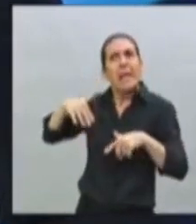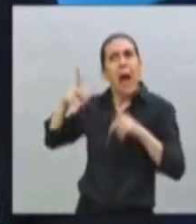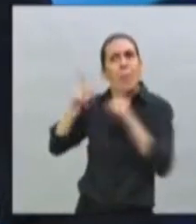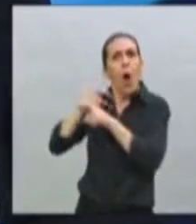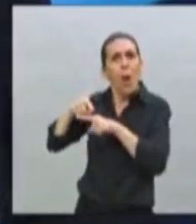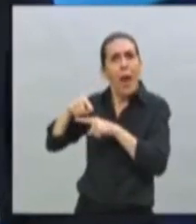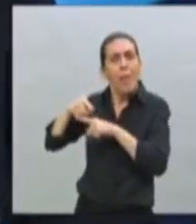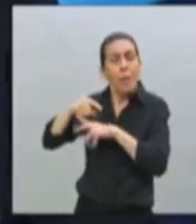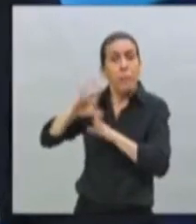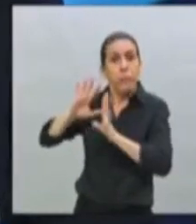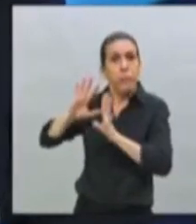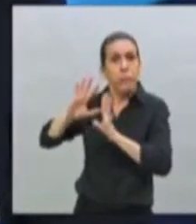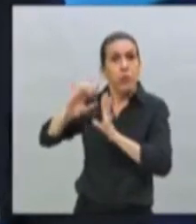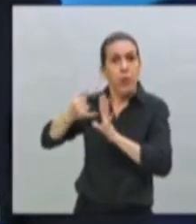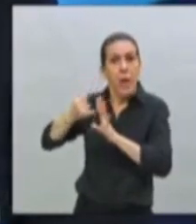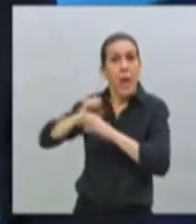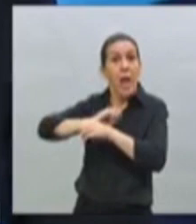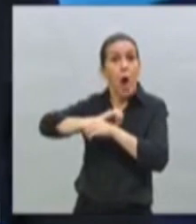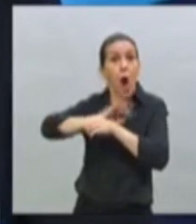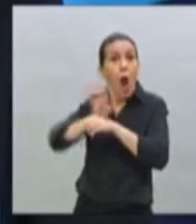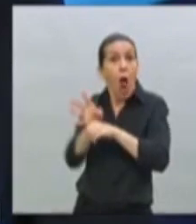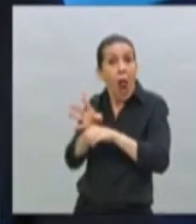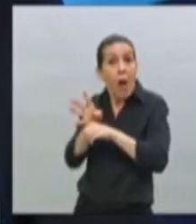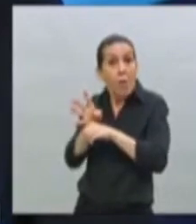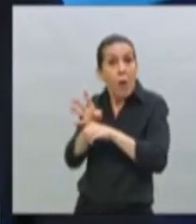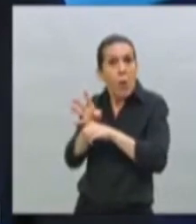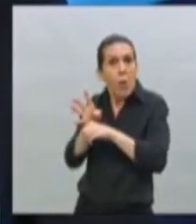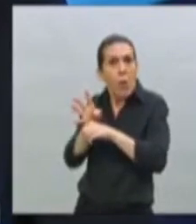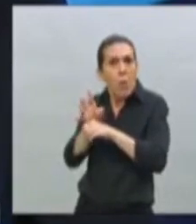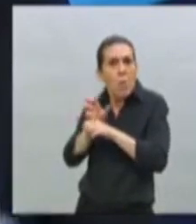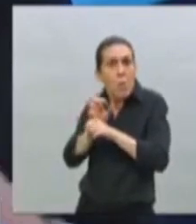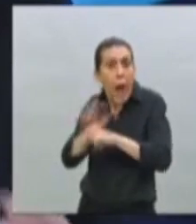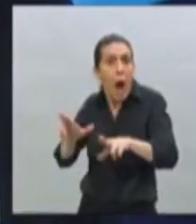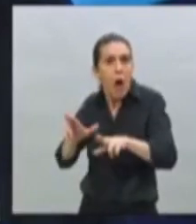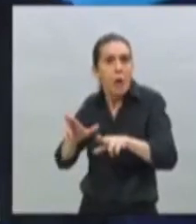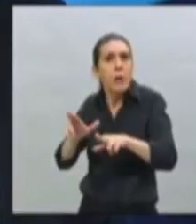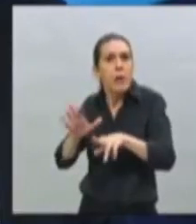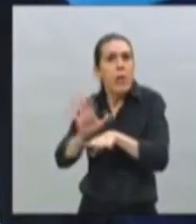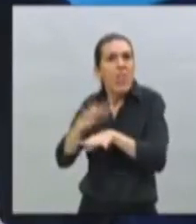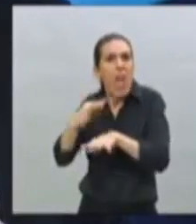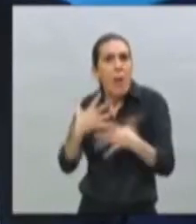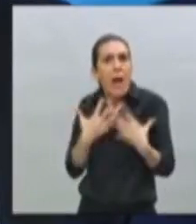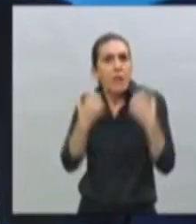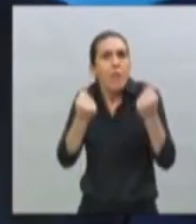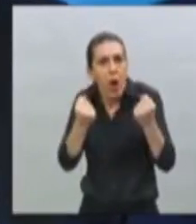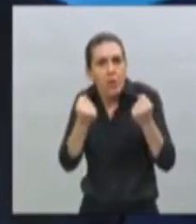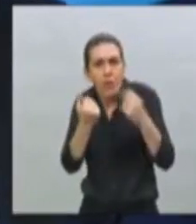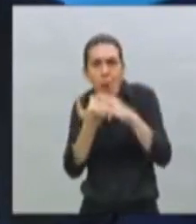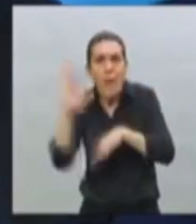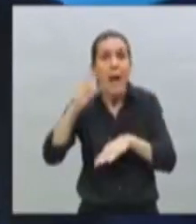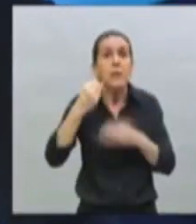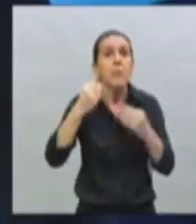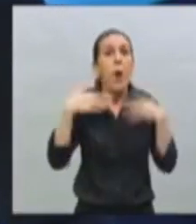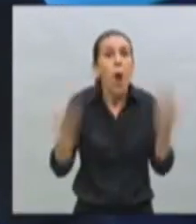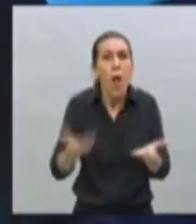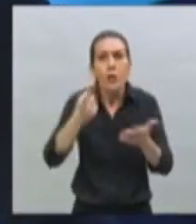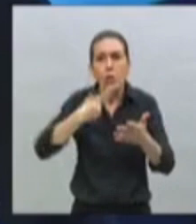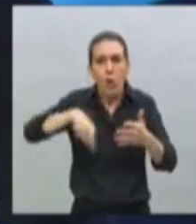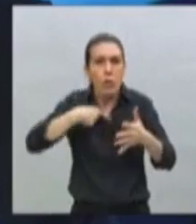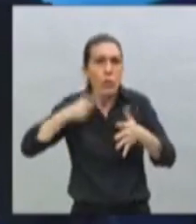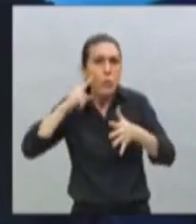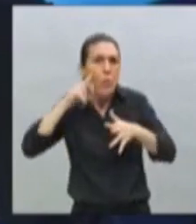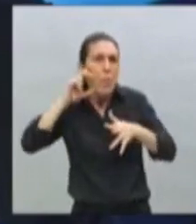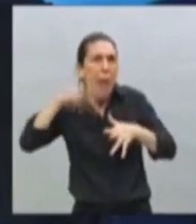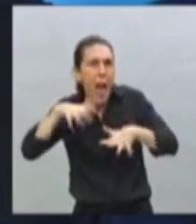y la pandemia nos exigió un esfuerzo más. Así como nos organizamos en un plan para